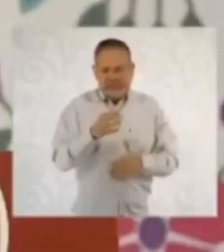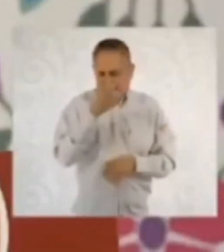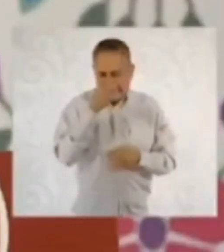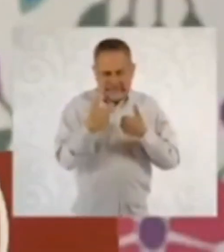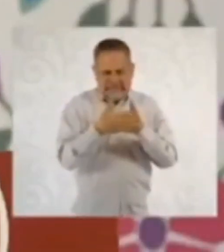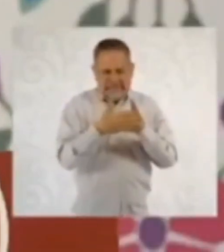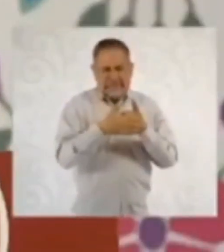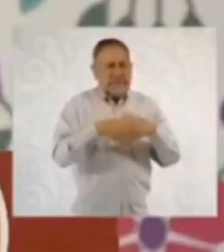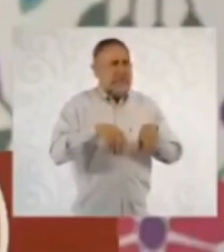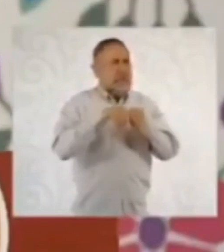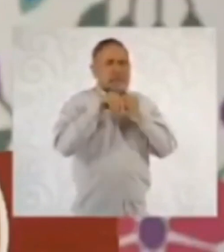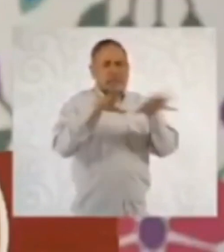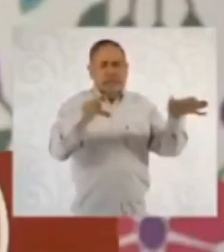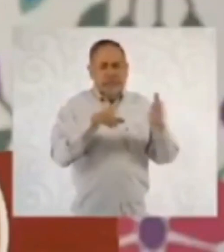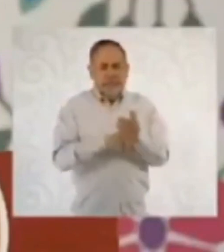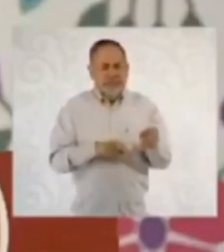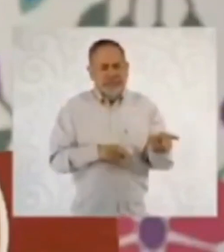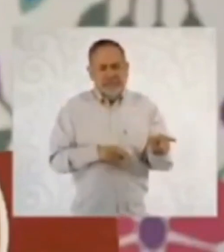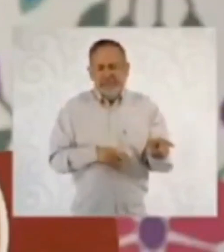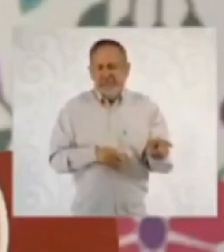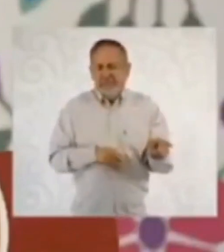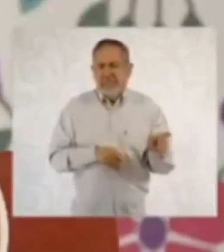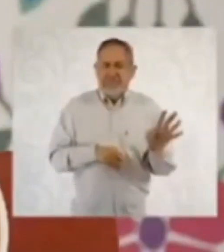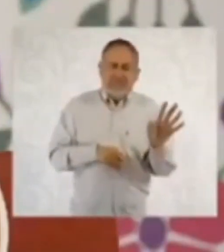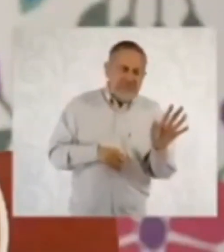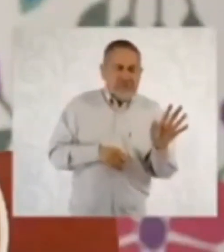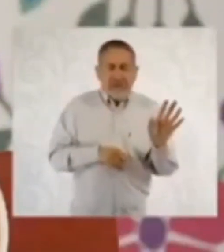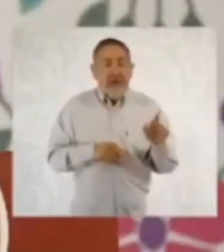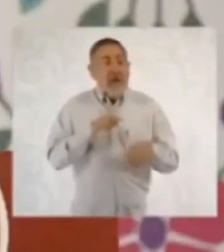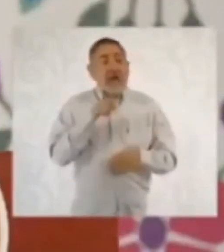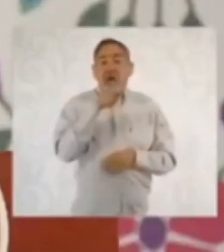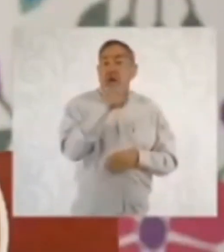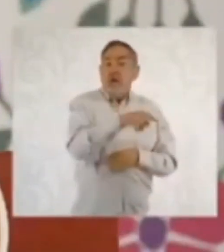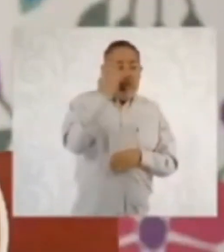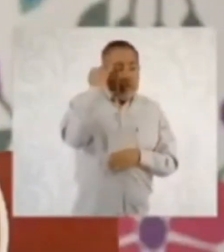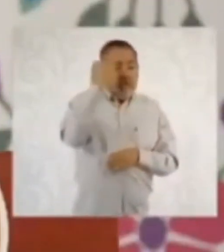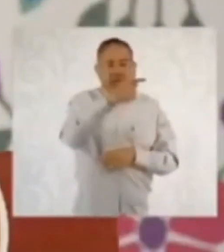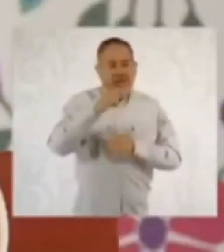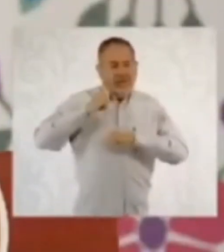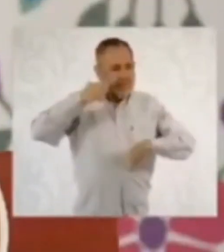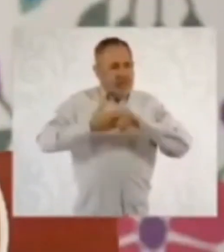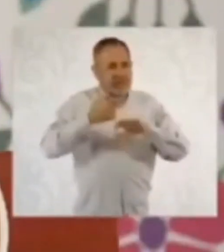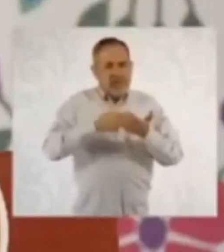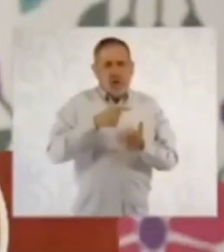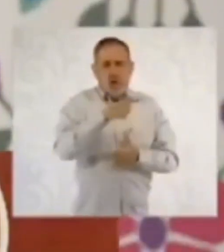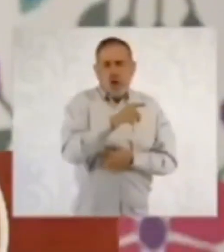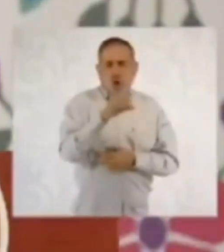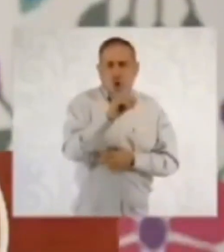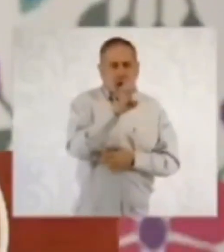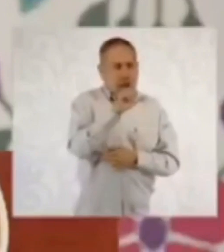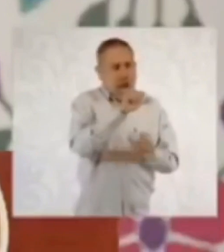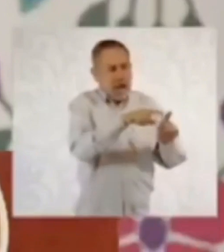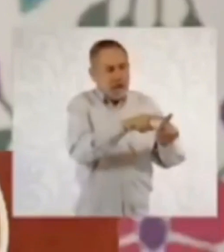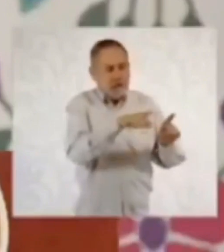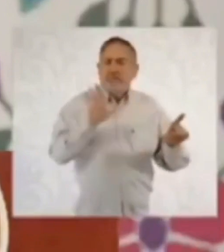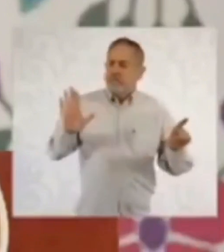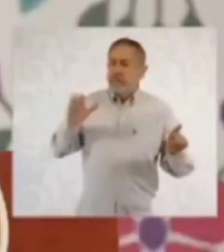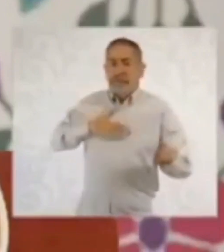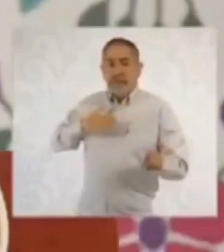su documento final, lo que planteó la Cancillería, y lo